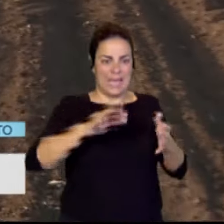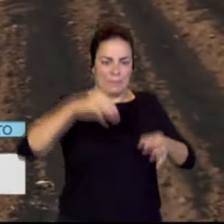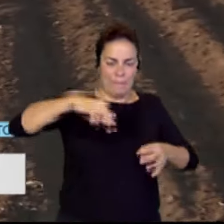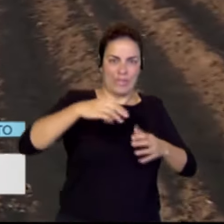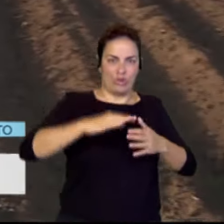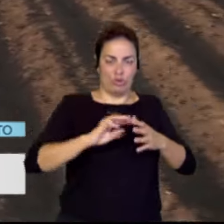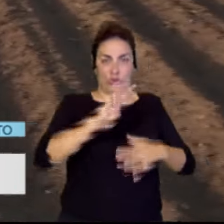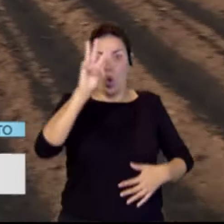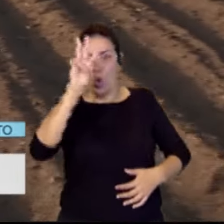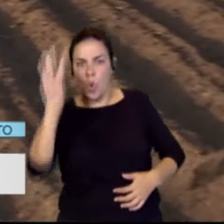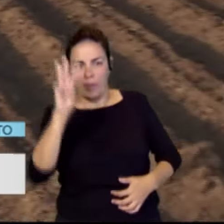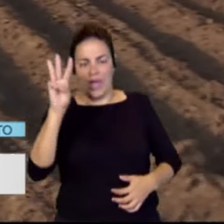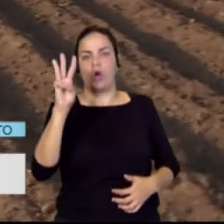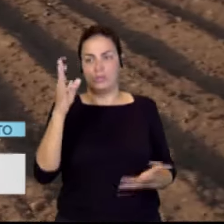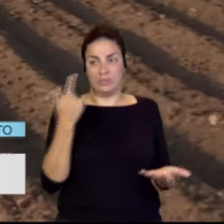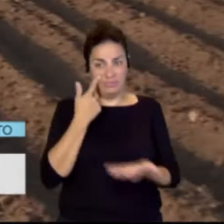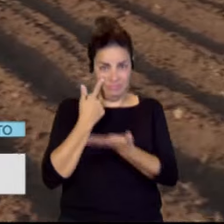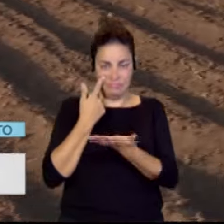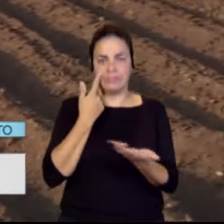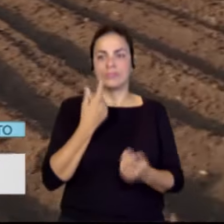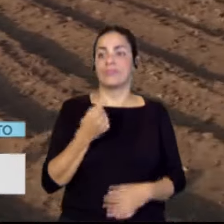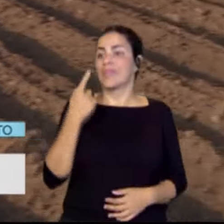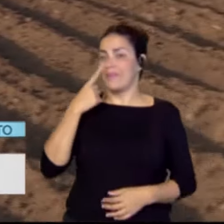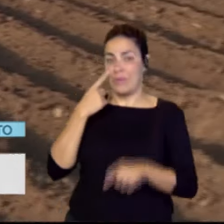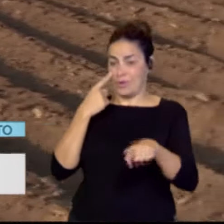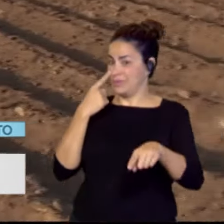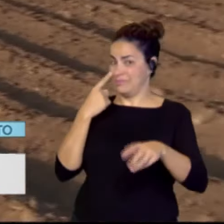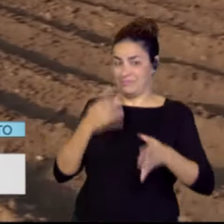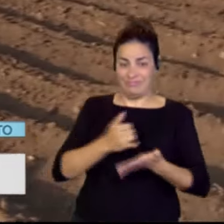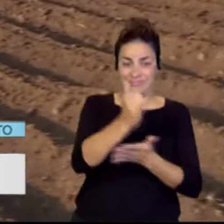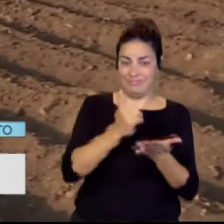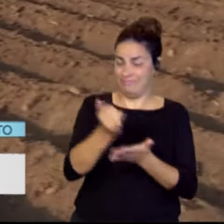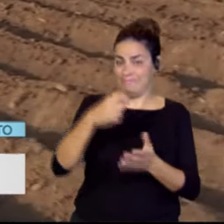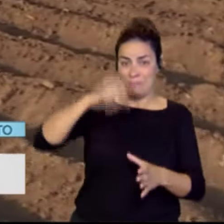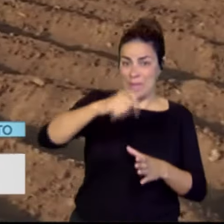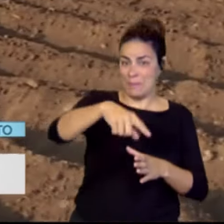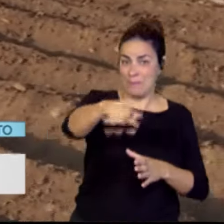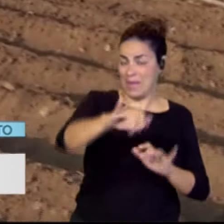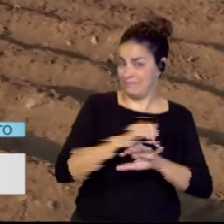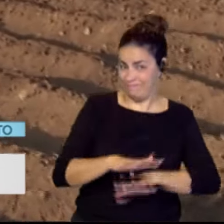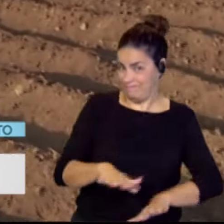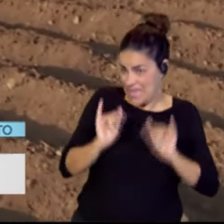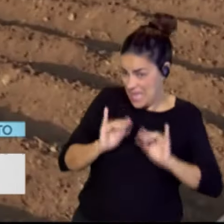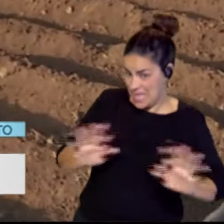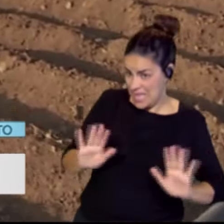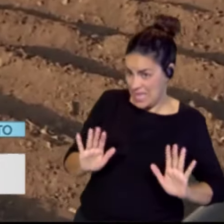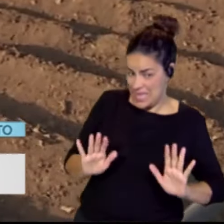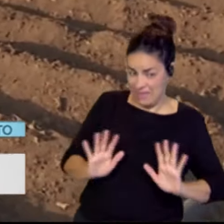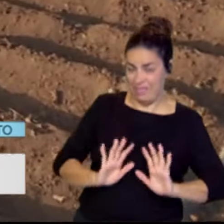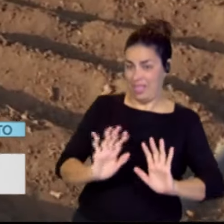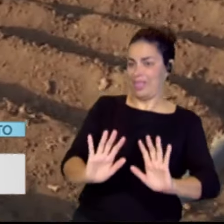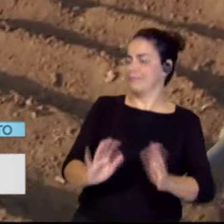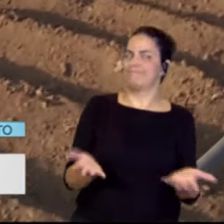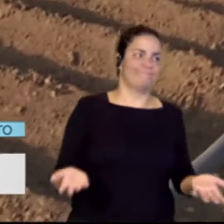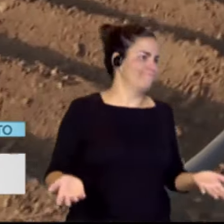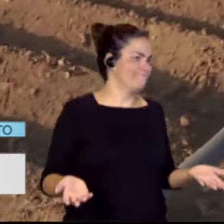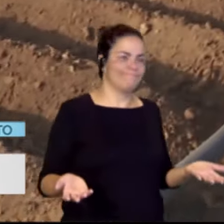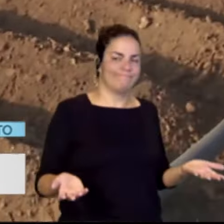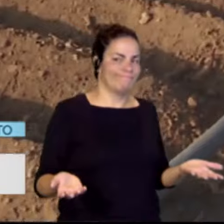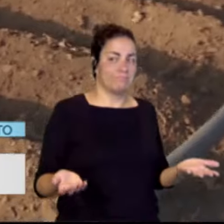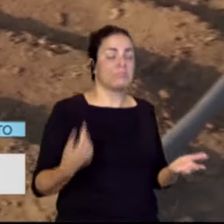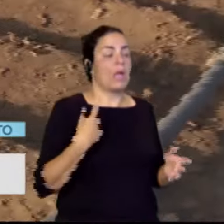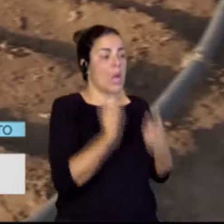ahora estas que van a quedar en barbecho no se van a poder plantar no está está plantada un unos alos que sobraron las echemos